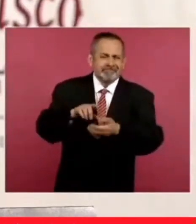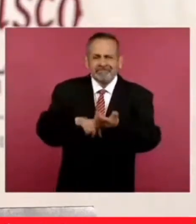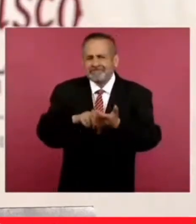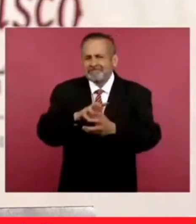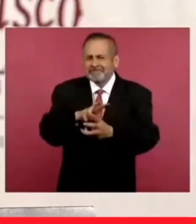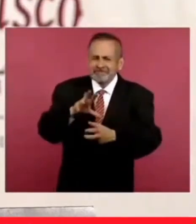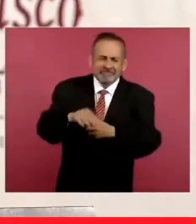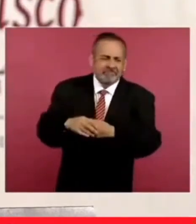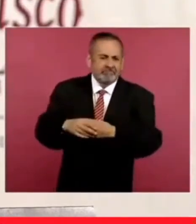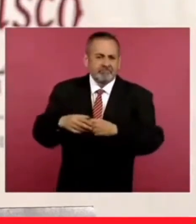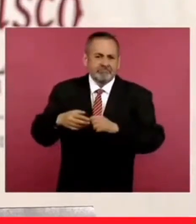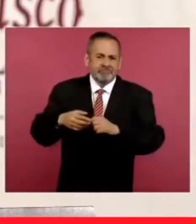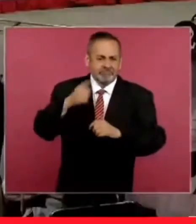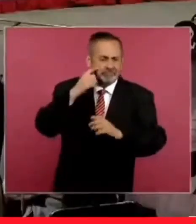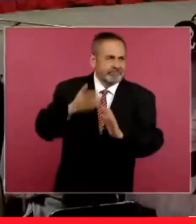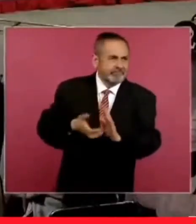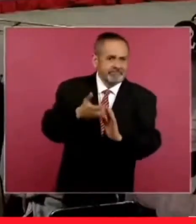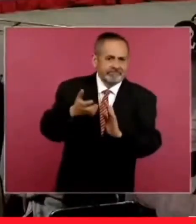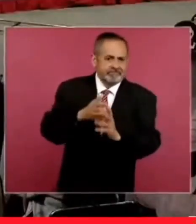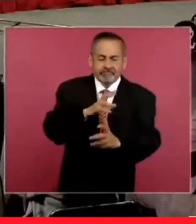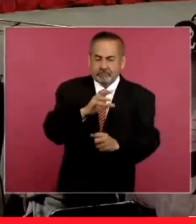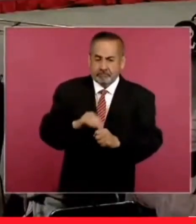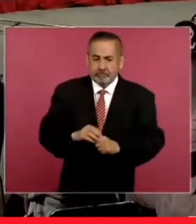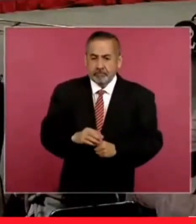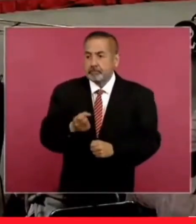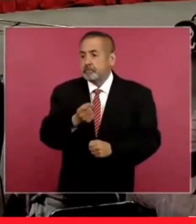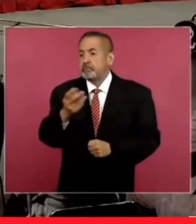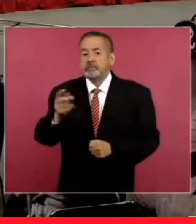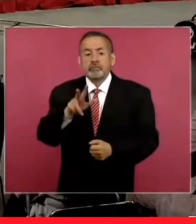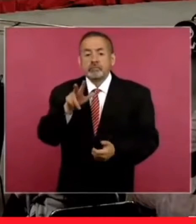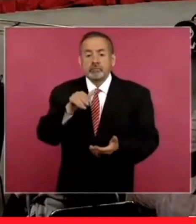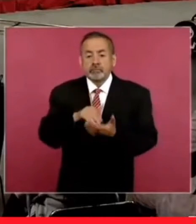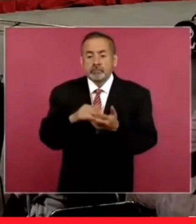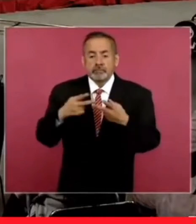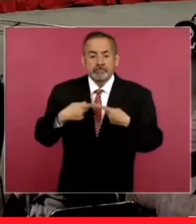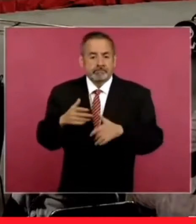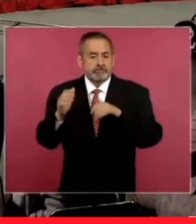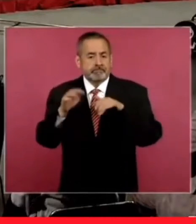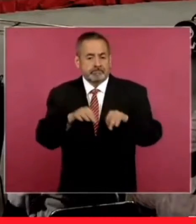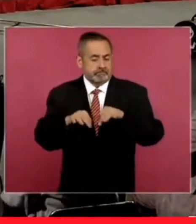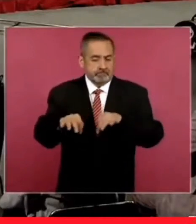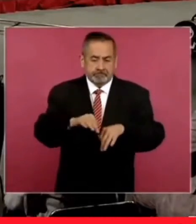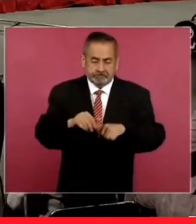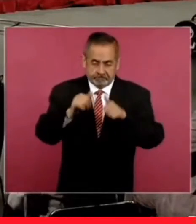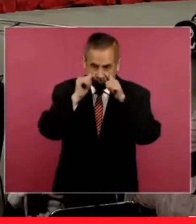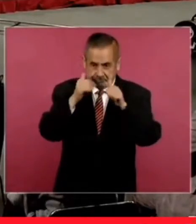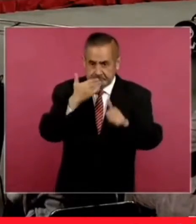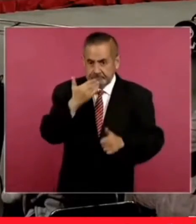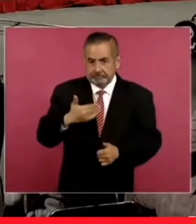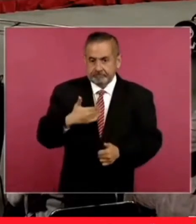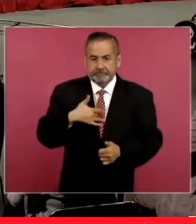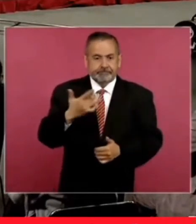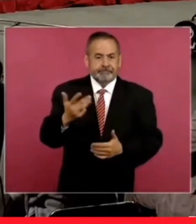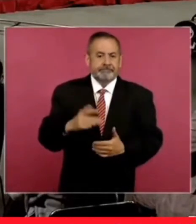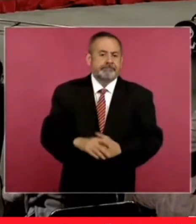dado empleo en estos momentos a casi 8.000 trabajadores. Muchas gracias por su atención. Estamos a la orden.